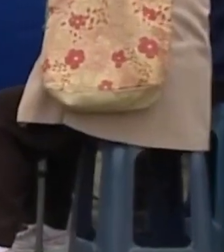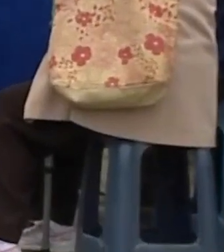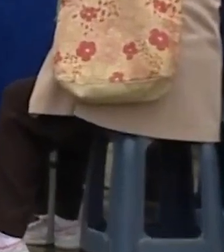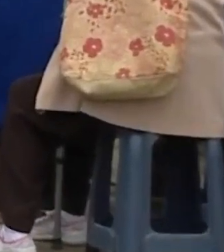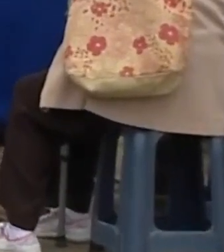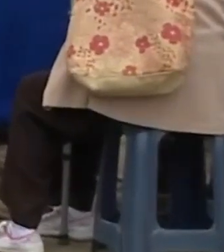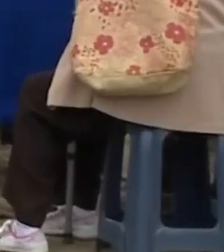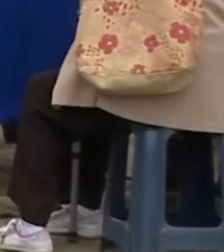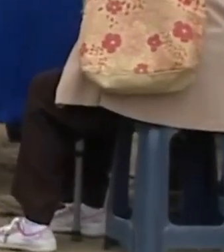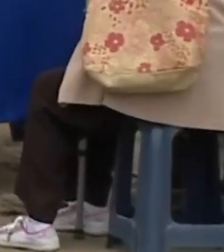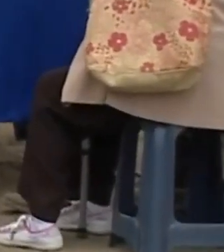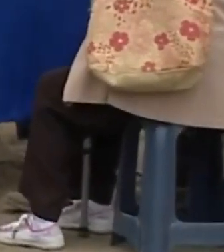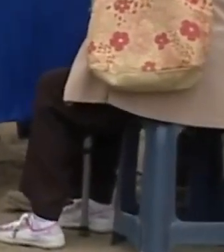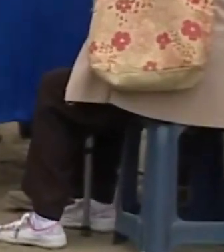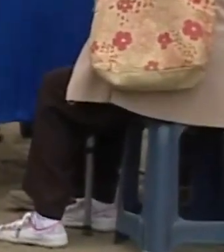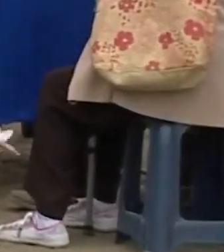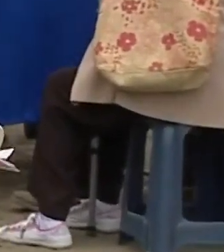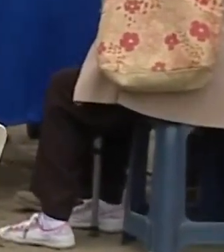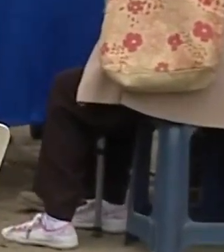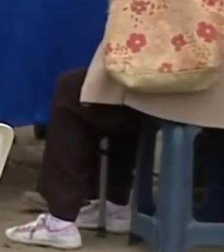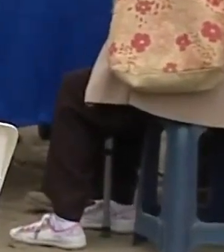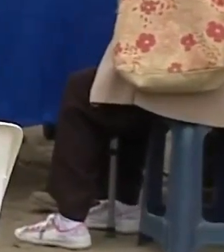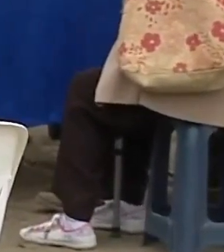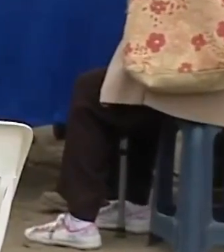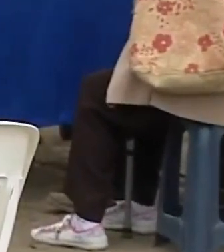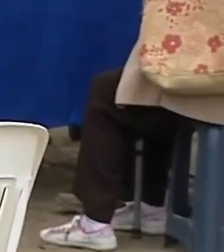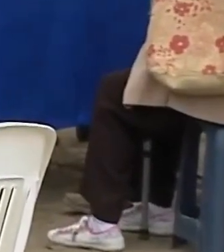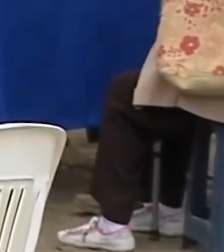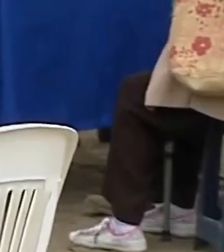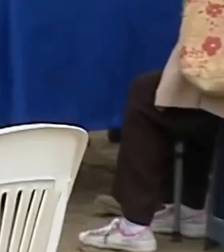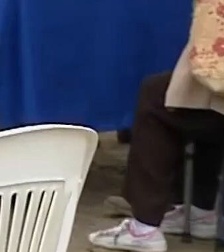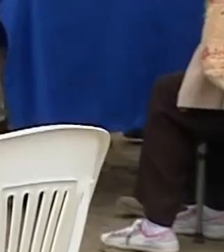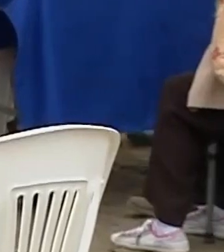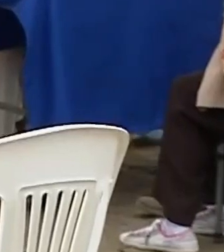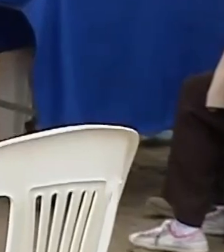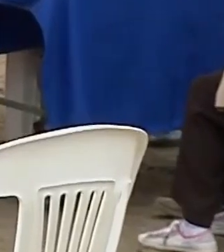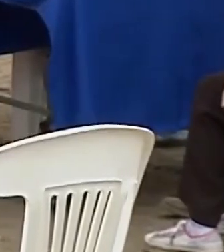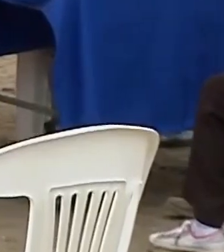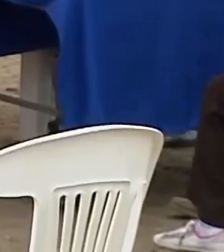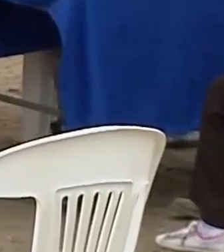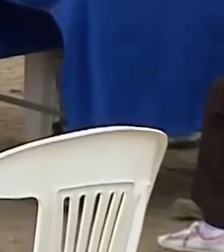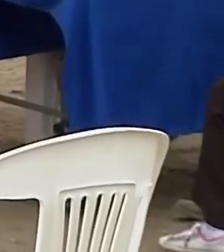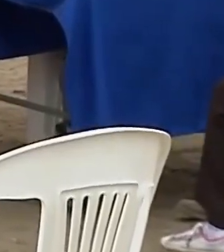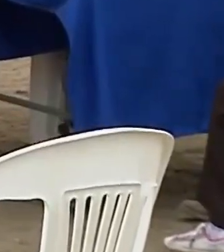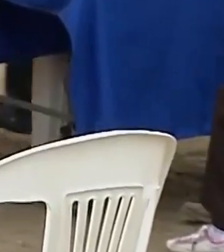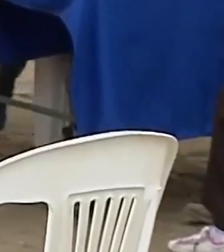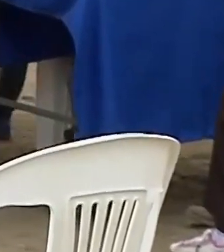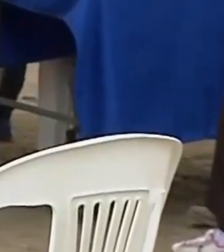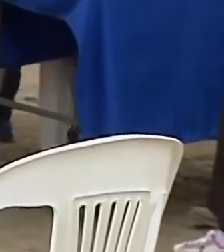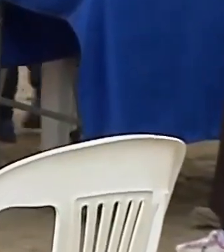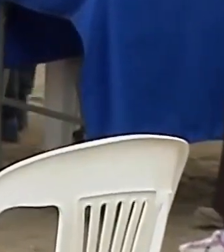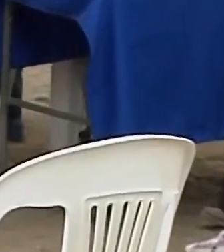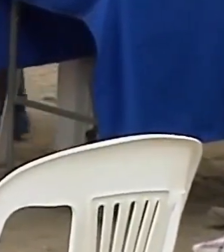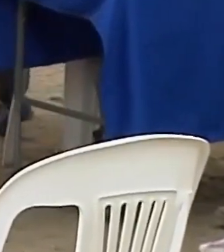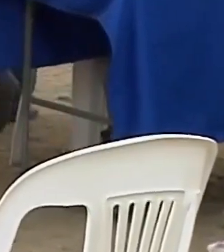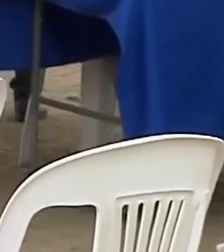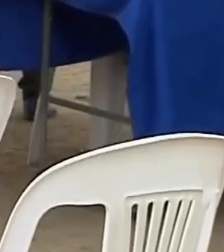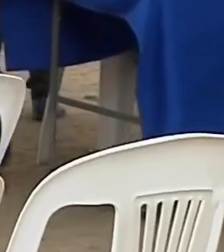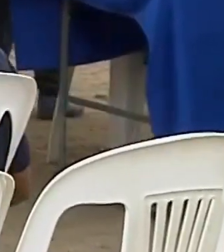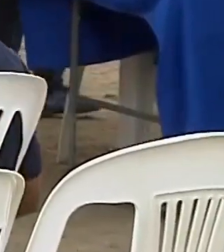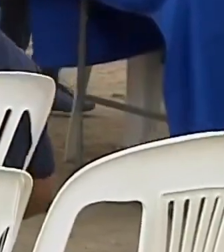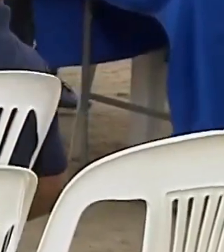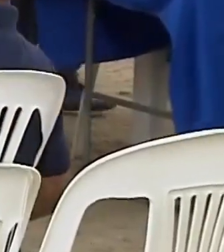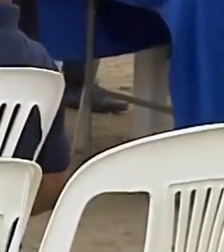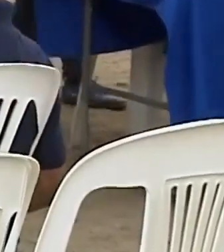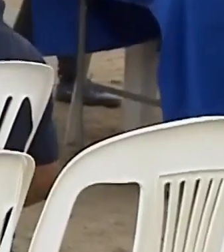realidad vamos a hablar un poquito de eso, porque también la salud tiene de la mano a la cultura y la cultura también tiene de la mano a la prevención. Y cuando hablamos de prevención,